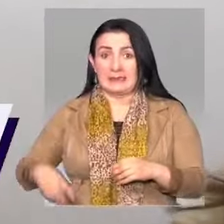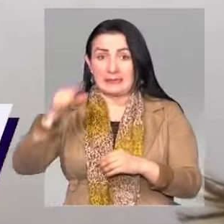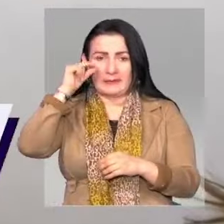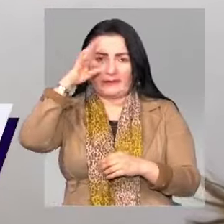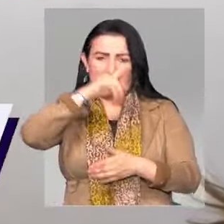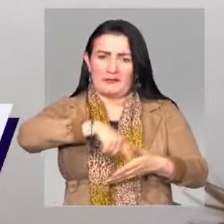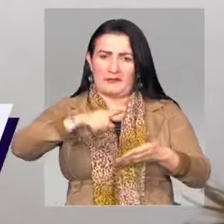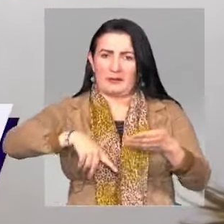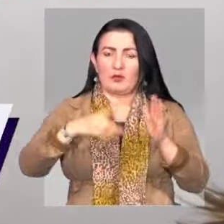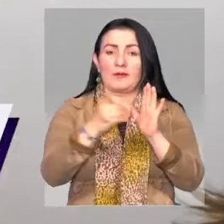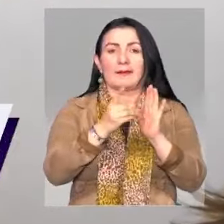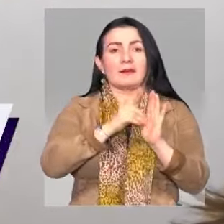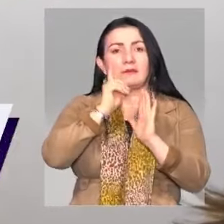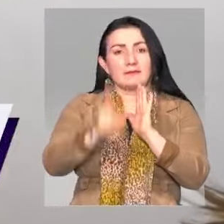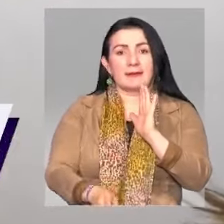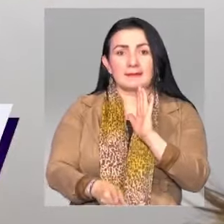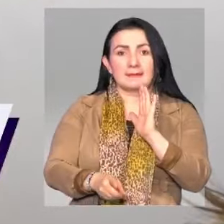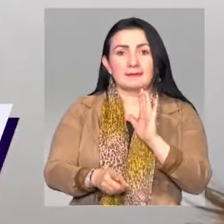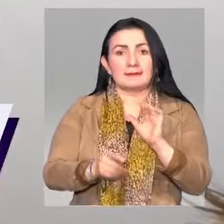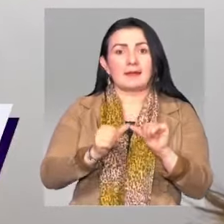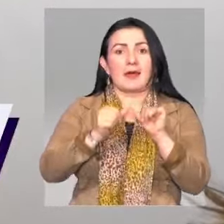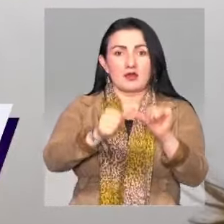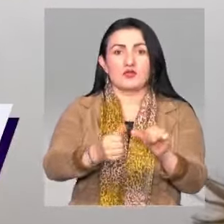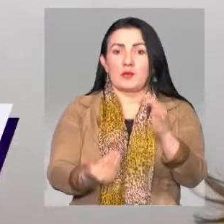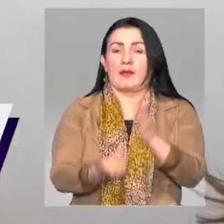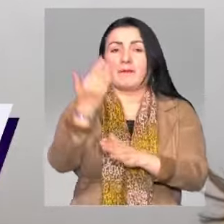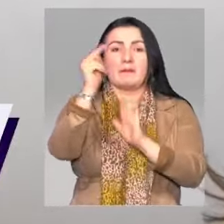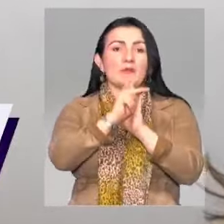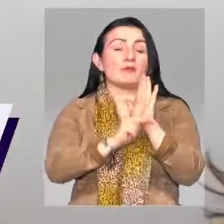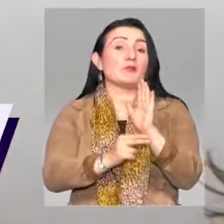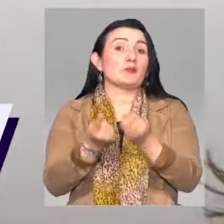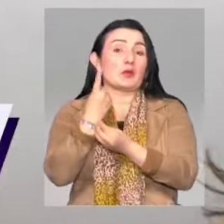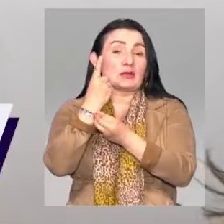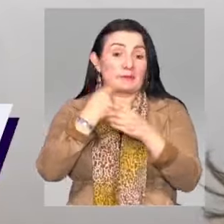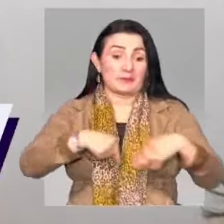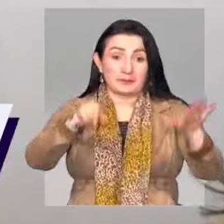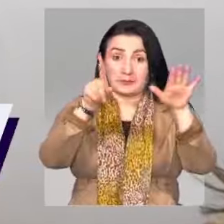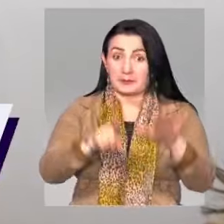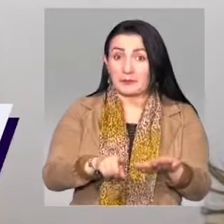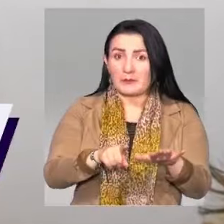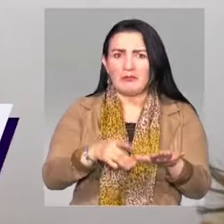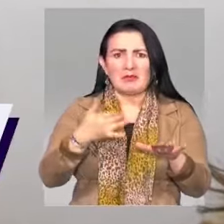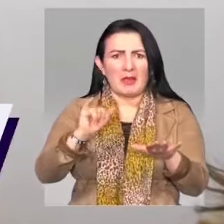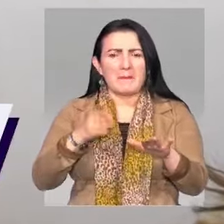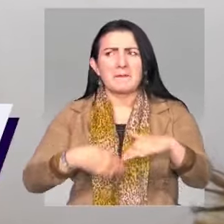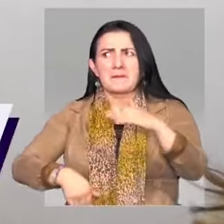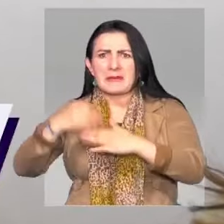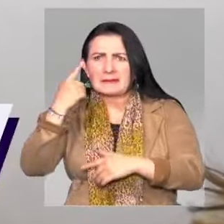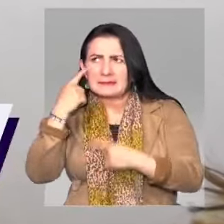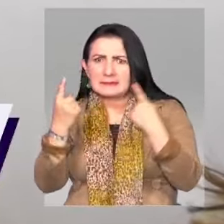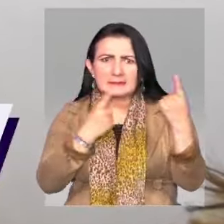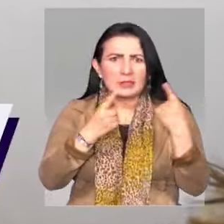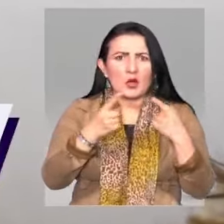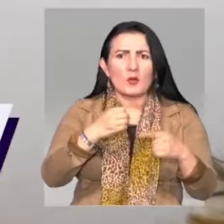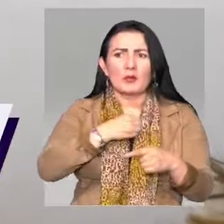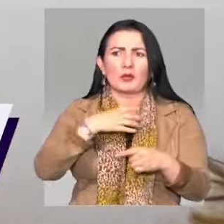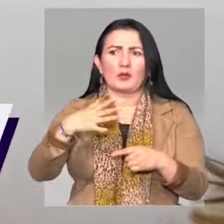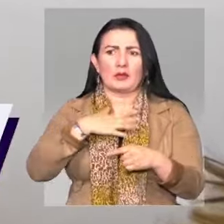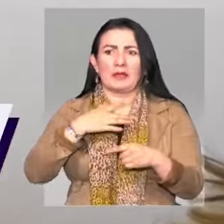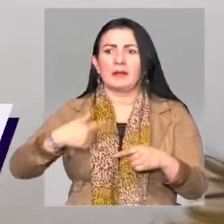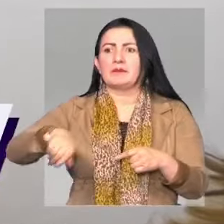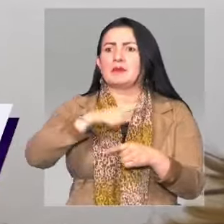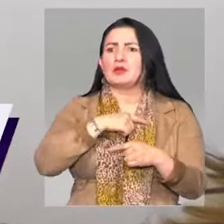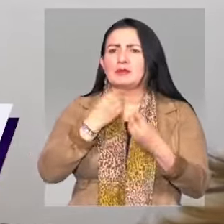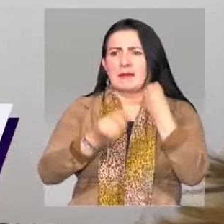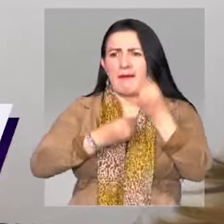República firmó el decreto que autoriza la implementación de esta política. Ya en este semestre pueden empezar a buscar las oportunidades. Les